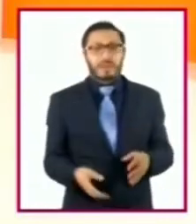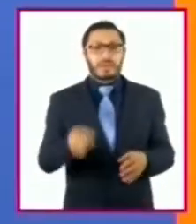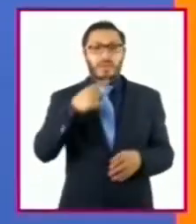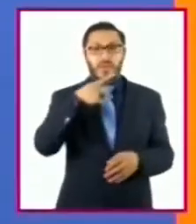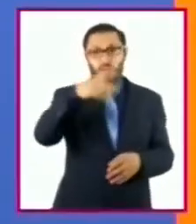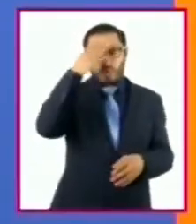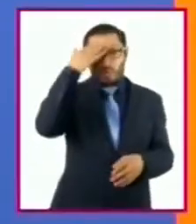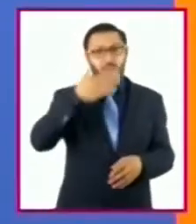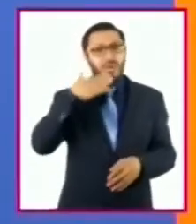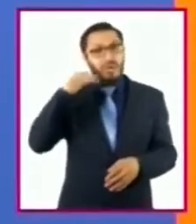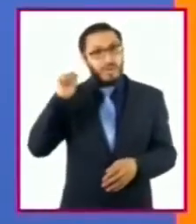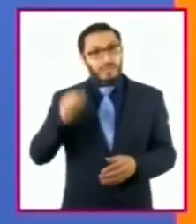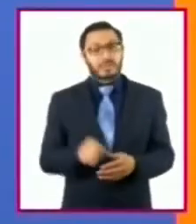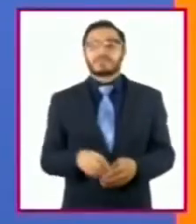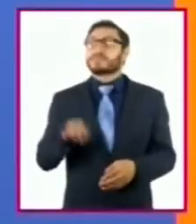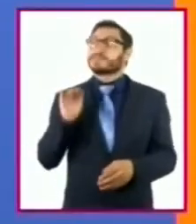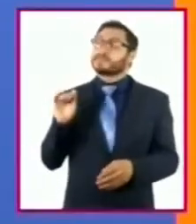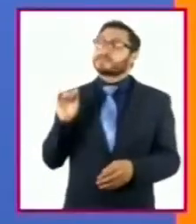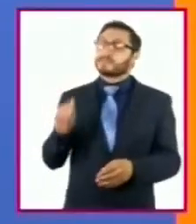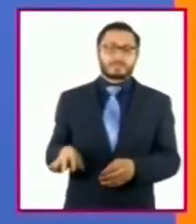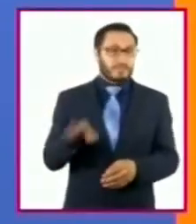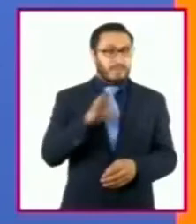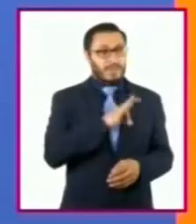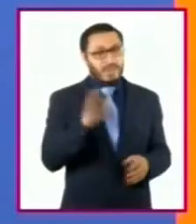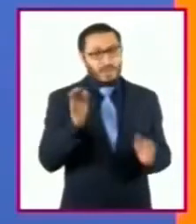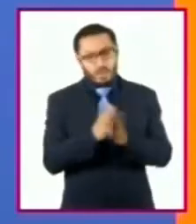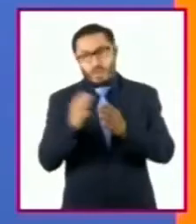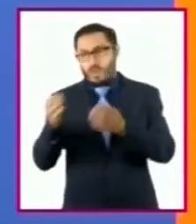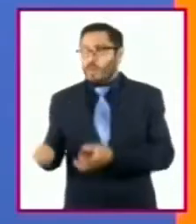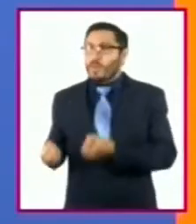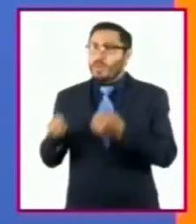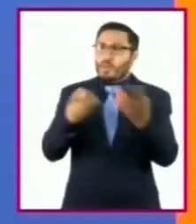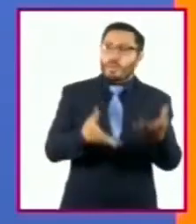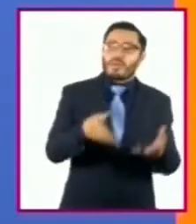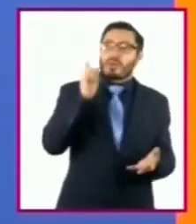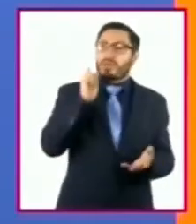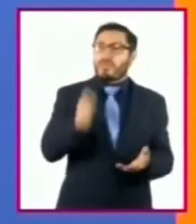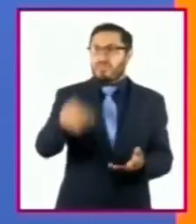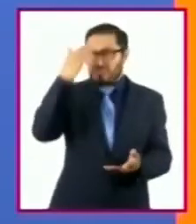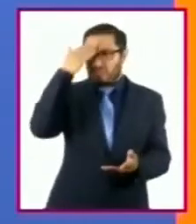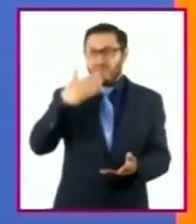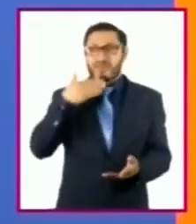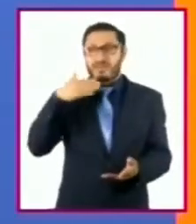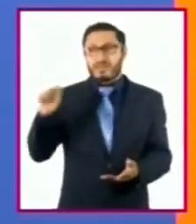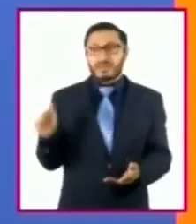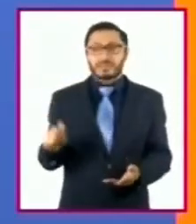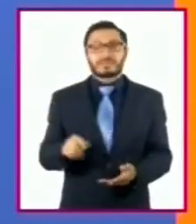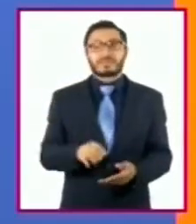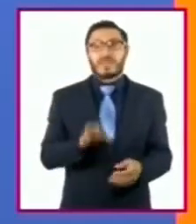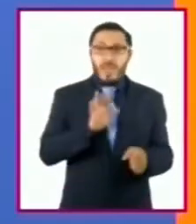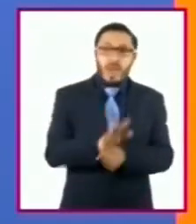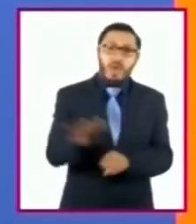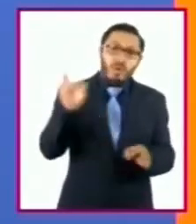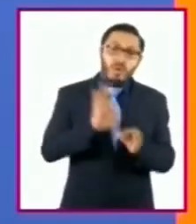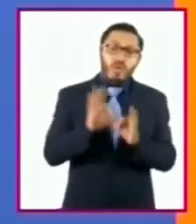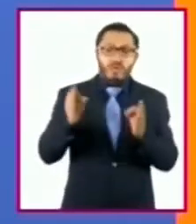capacidades. Doctora, ¿puede comentar qué son las capacidades y qué tipo de capacidades es preciso que contemple